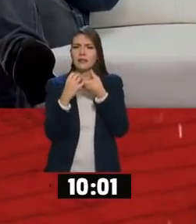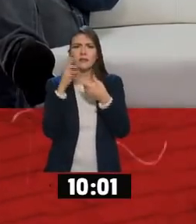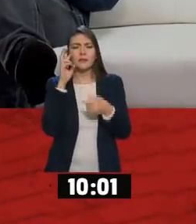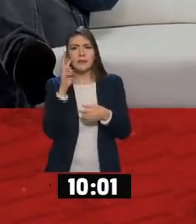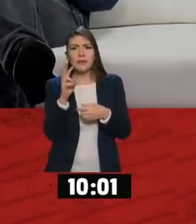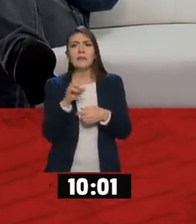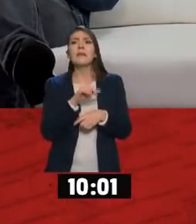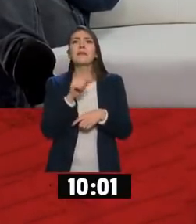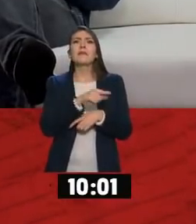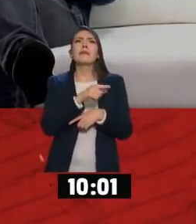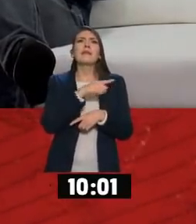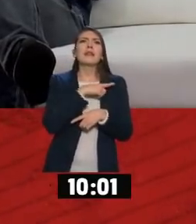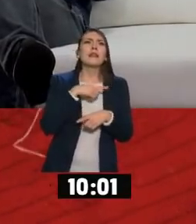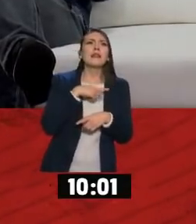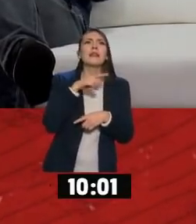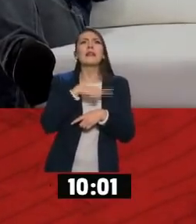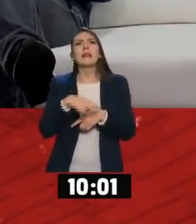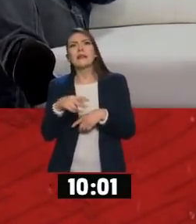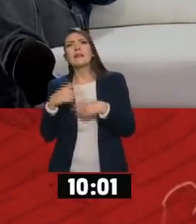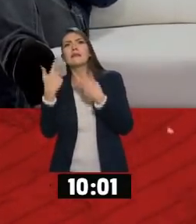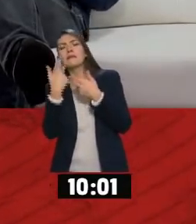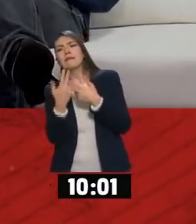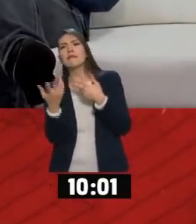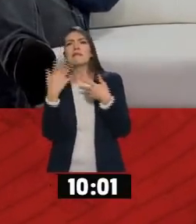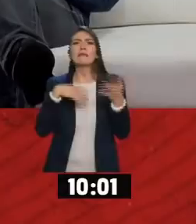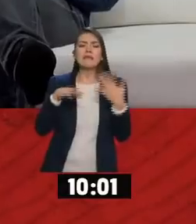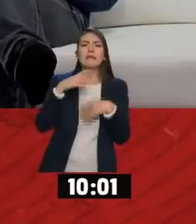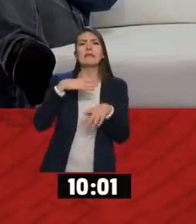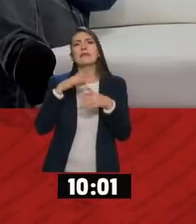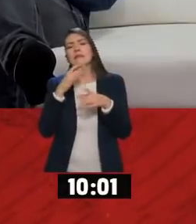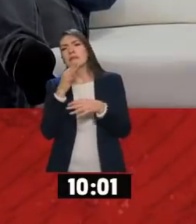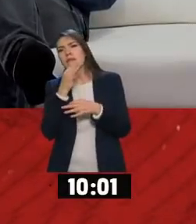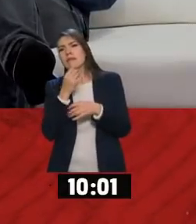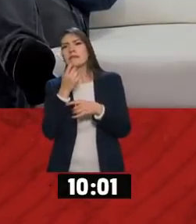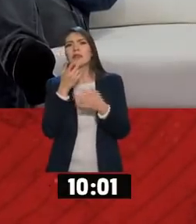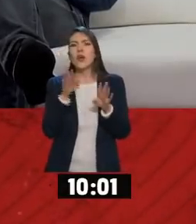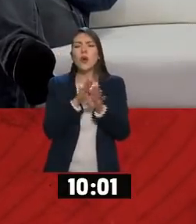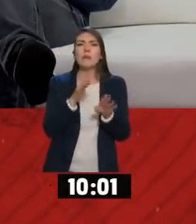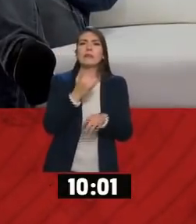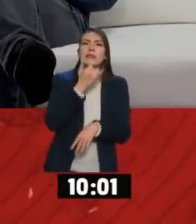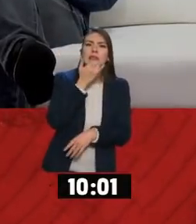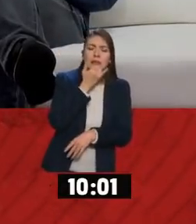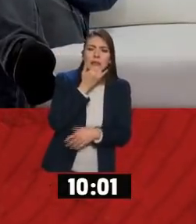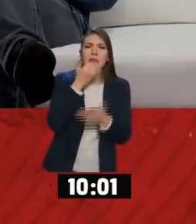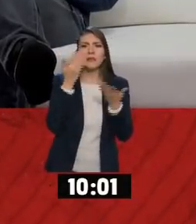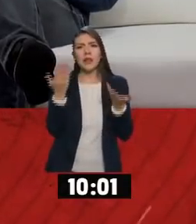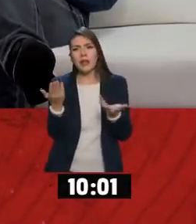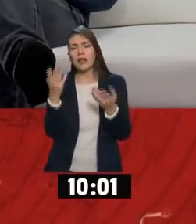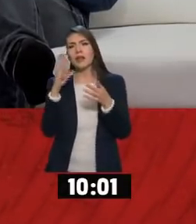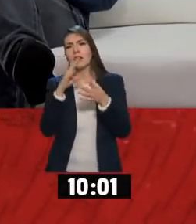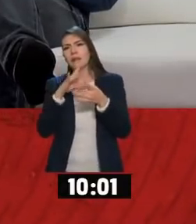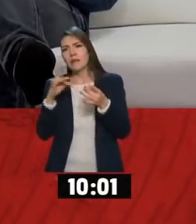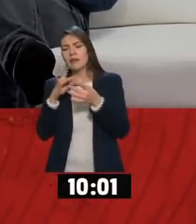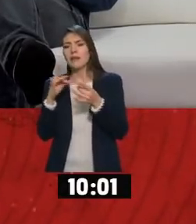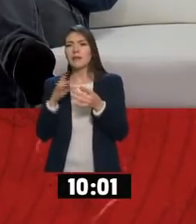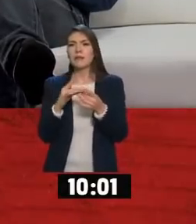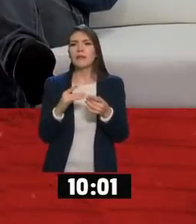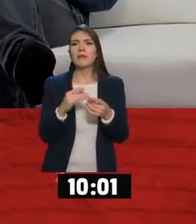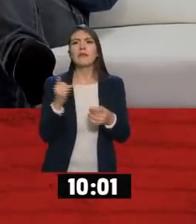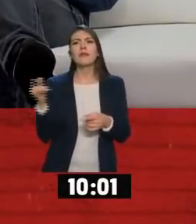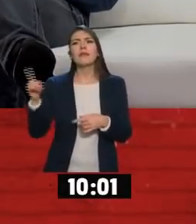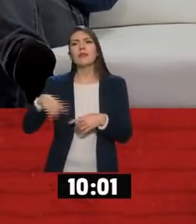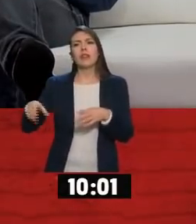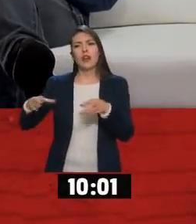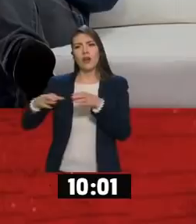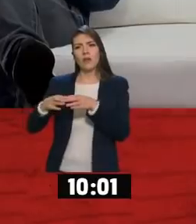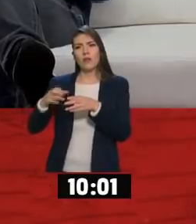cara de vergüenza. Ustedes saben cuál es el gesto de honor en Japón. No, la nobleza y el honor en Japón son... El Comité Olímpico local dijo, no te